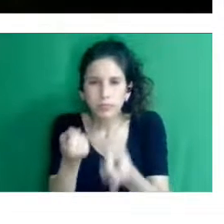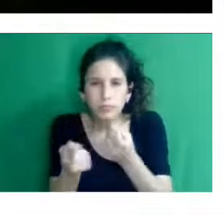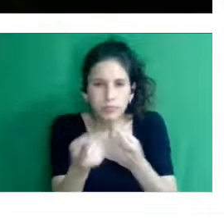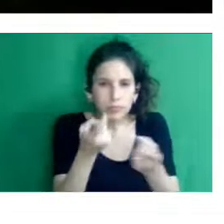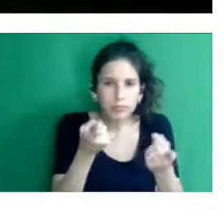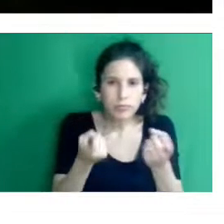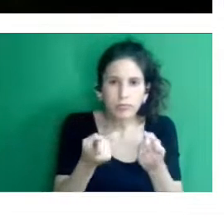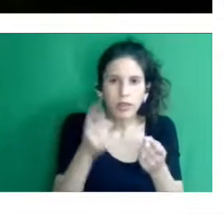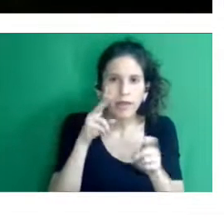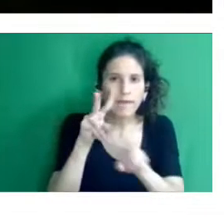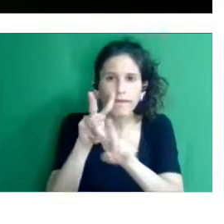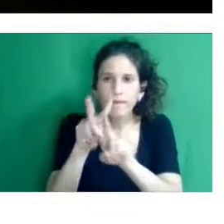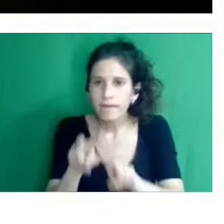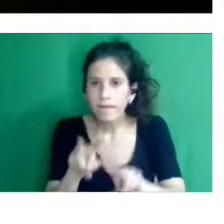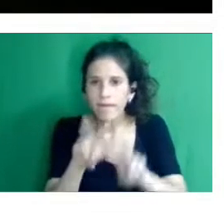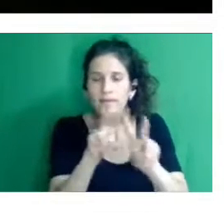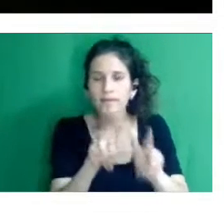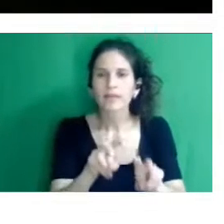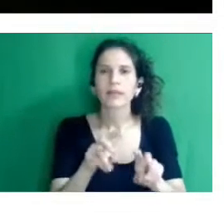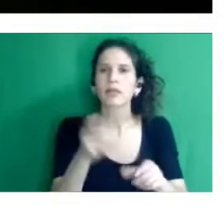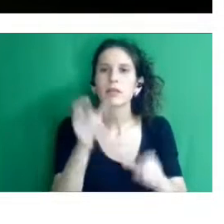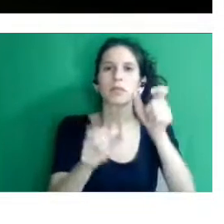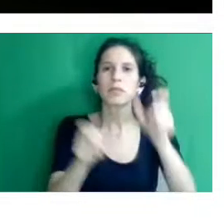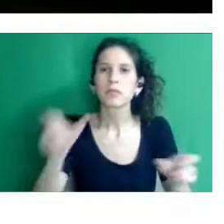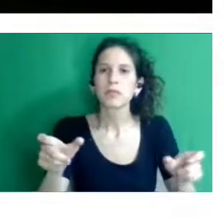escenarios deportivos y su entorno.